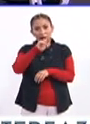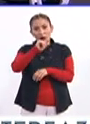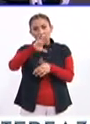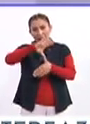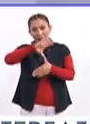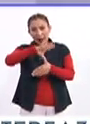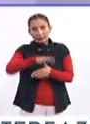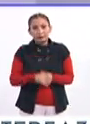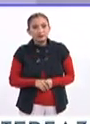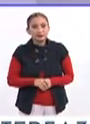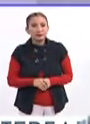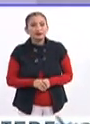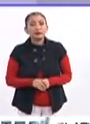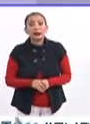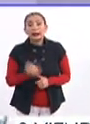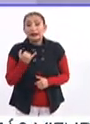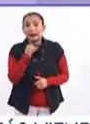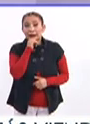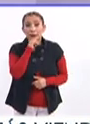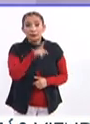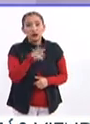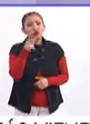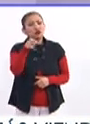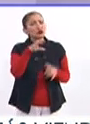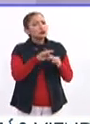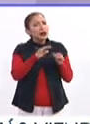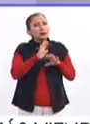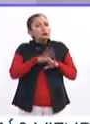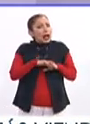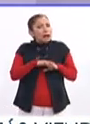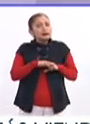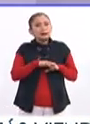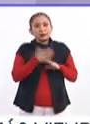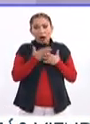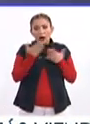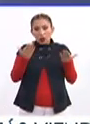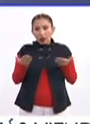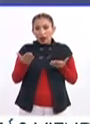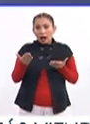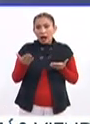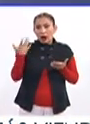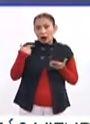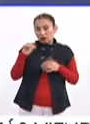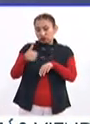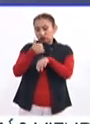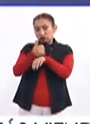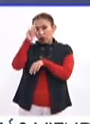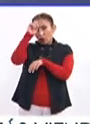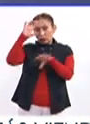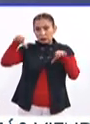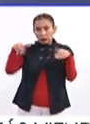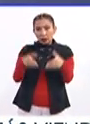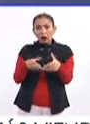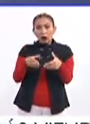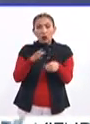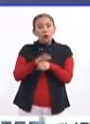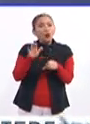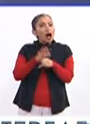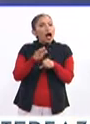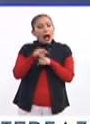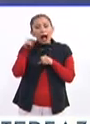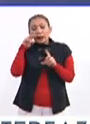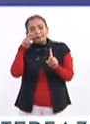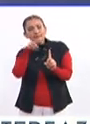Iberoamericana. Y además, pues que nos platiques un poco ya ahora con la creación de este consejo, cuál va a